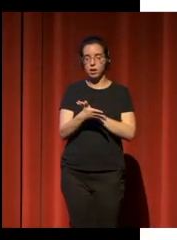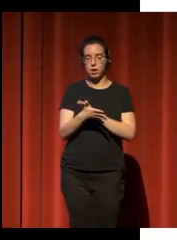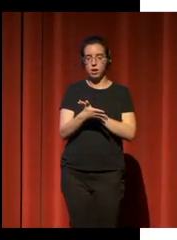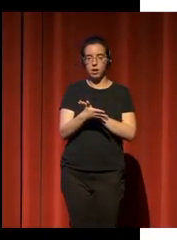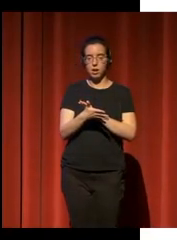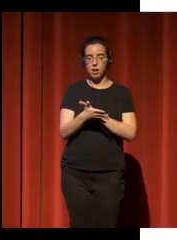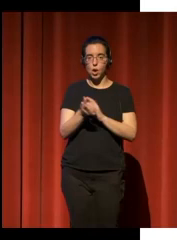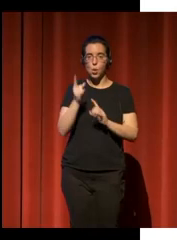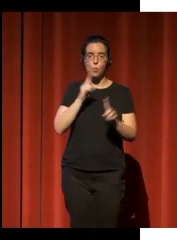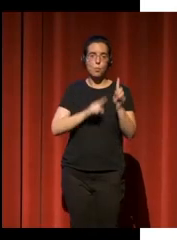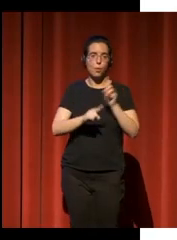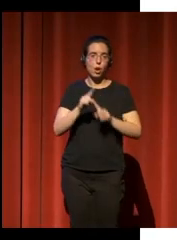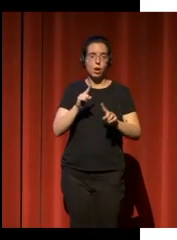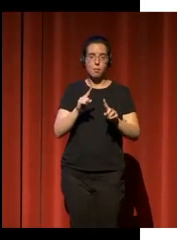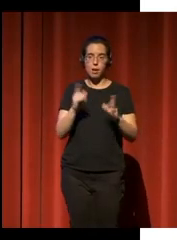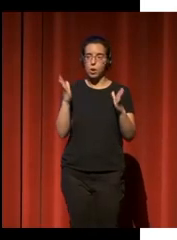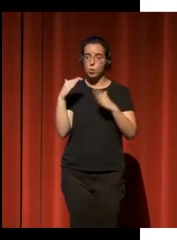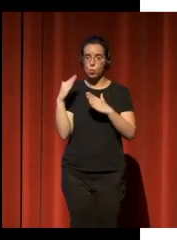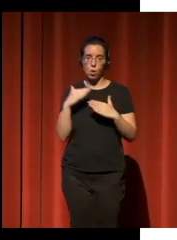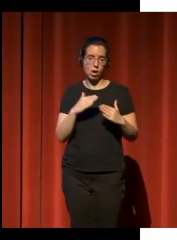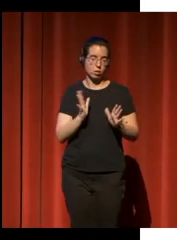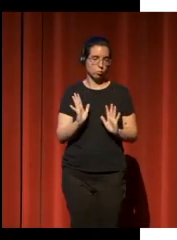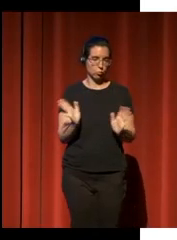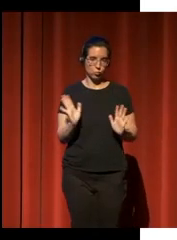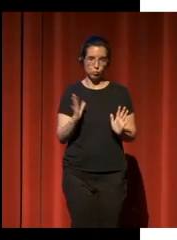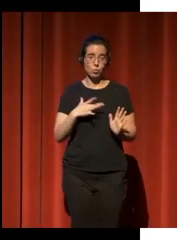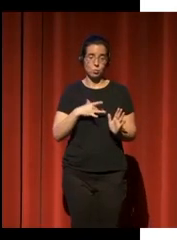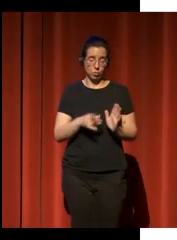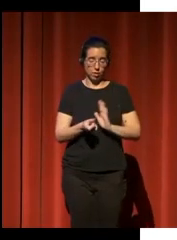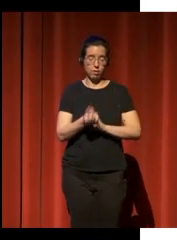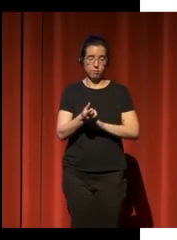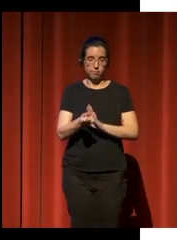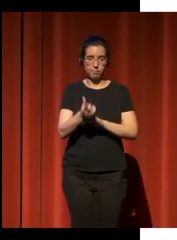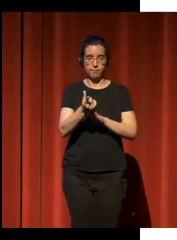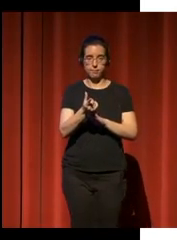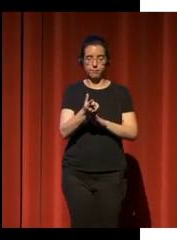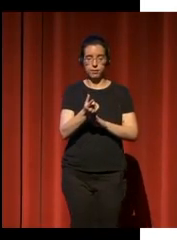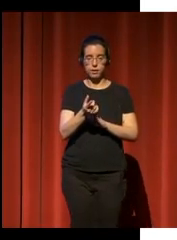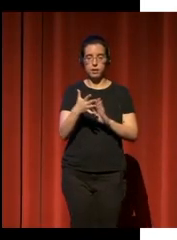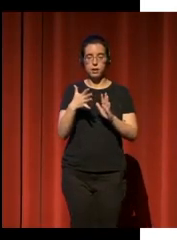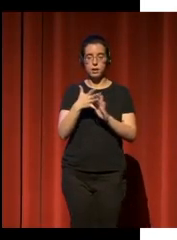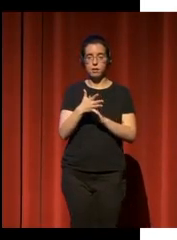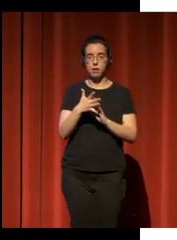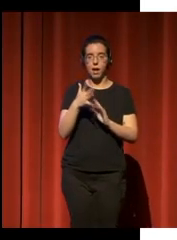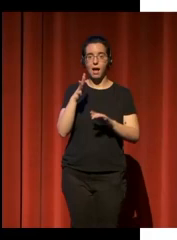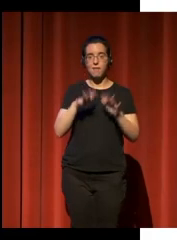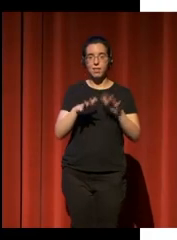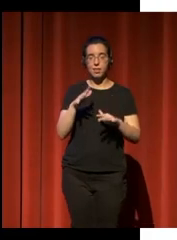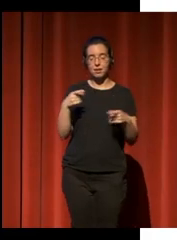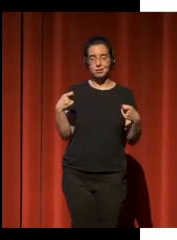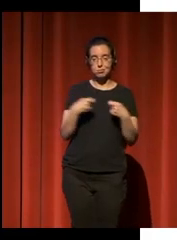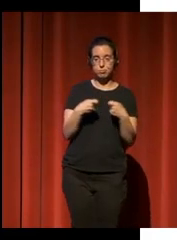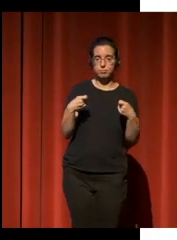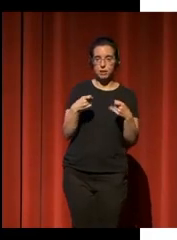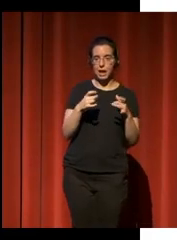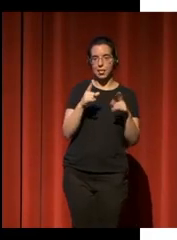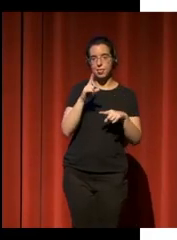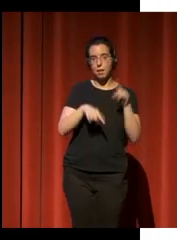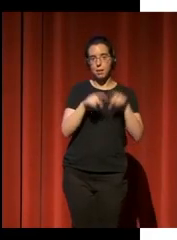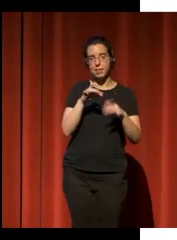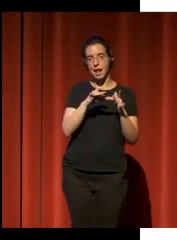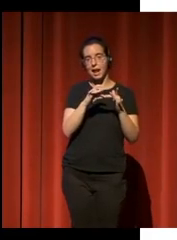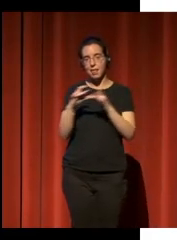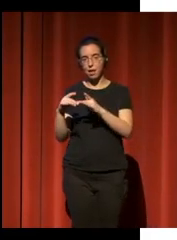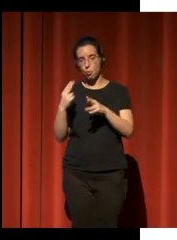conflictos Ah más diría más con los liderazgos políticos que con los Ah que con el